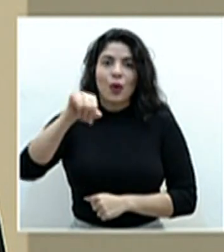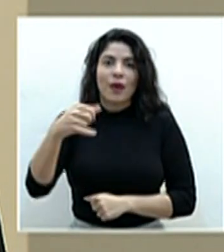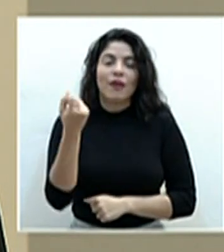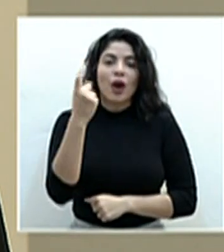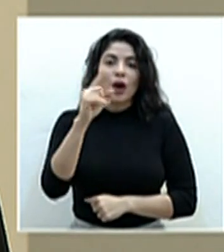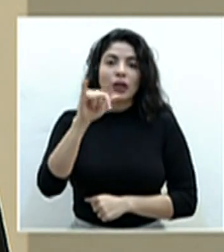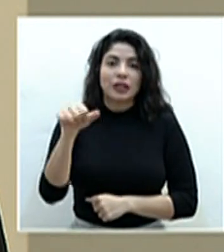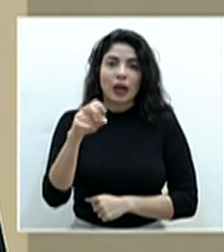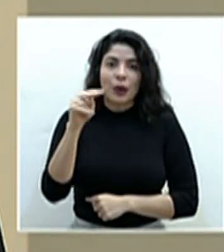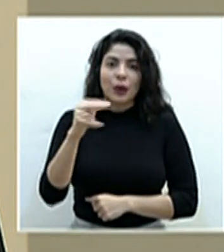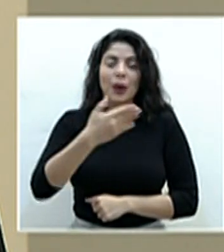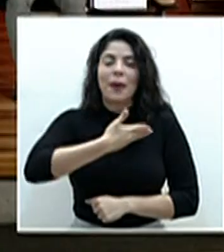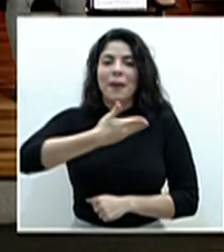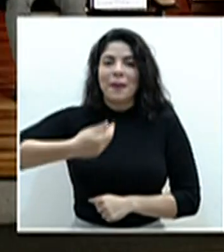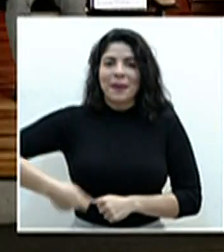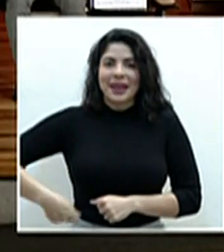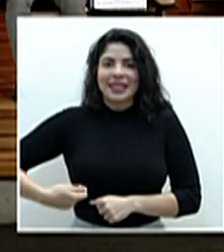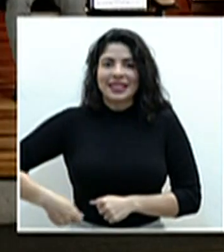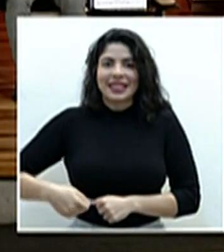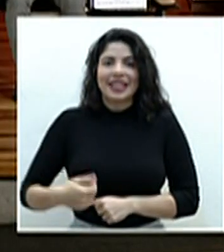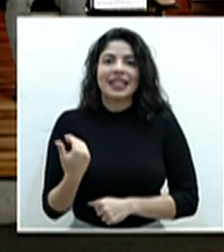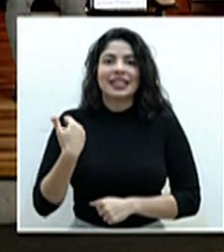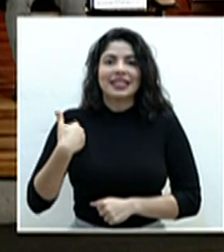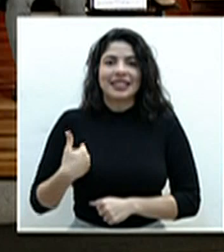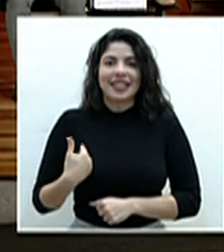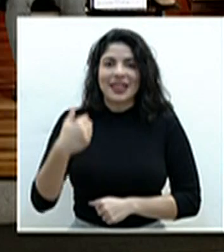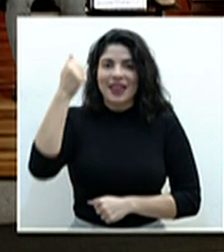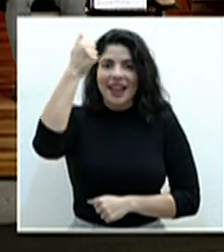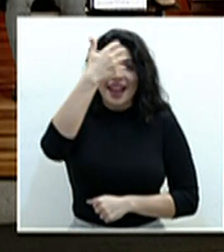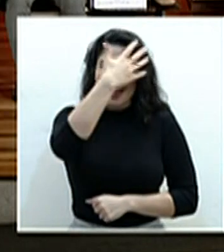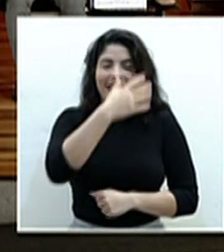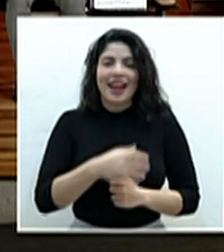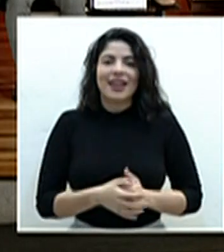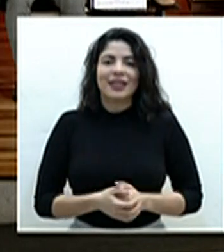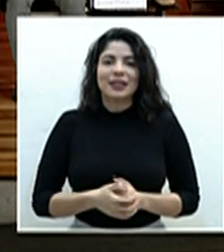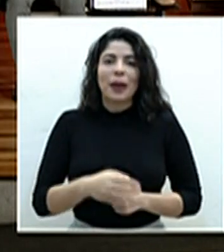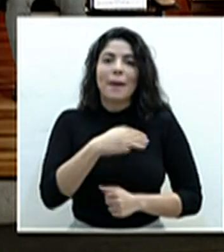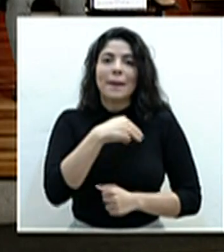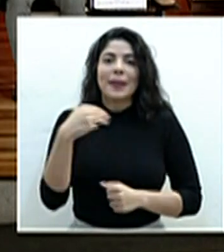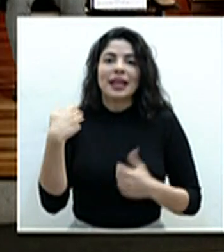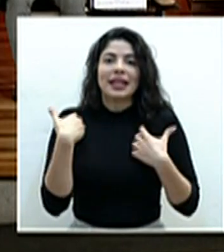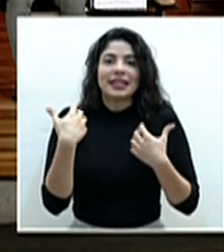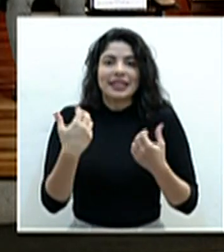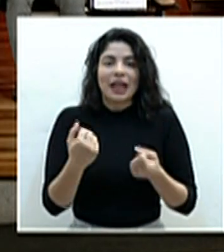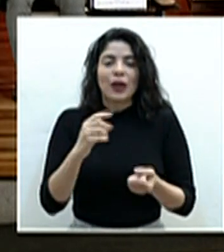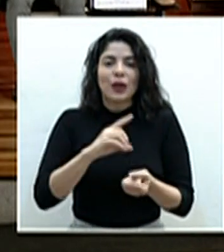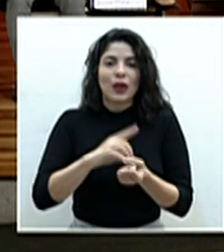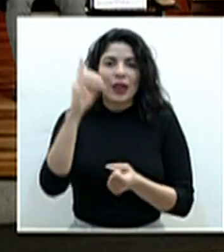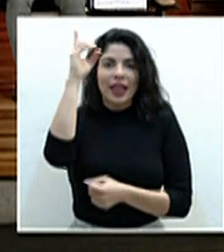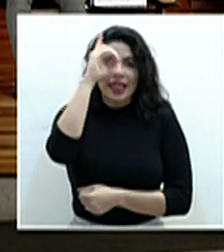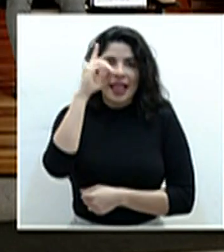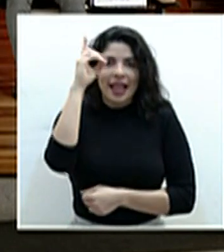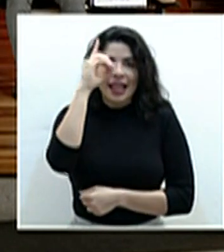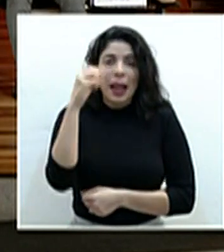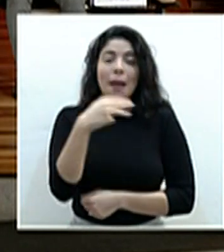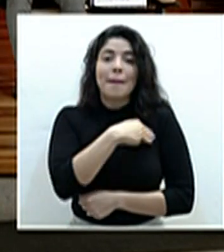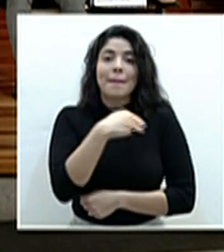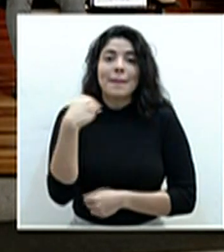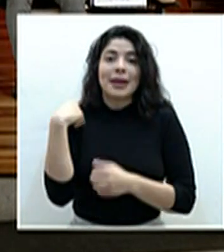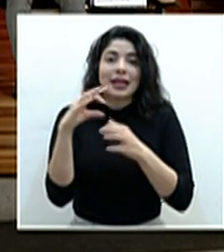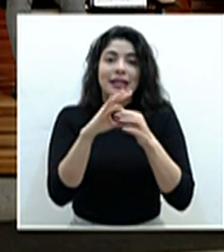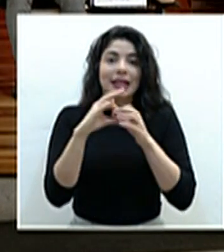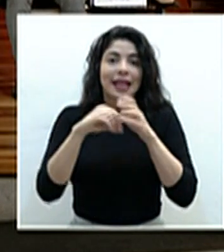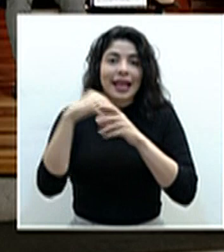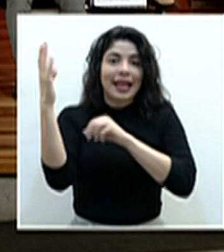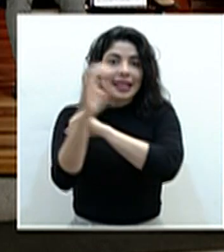11 de junio, el presidente de la República, el señor Carlos Alvarado Quesada, el ministro de Salud, el doctor Daniel Salas, el ministro de